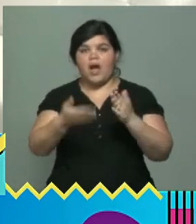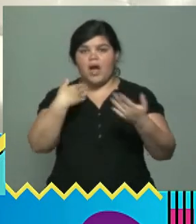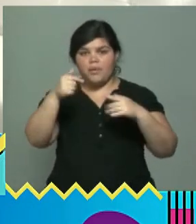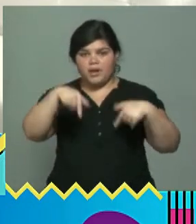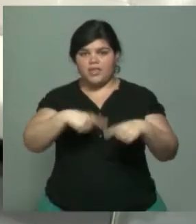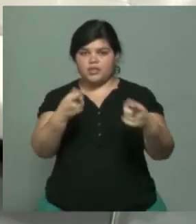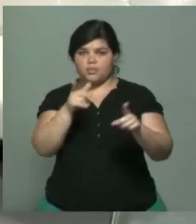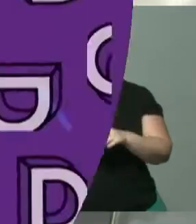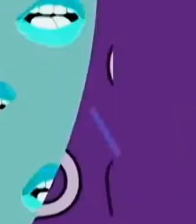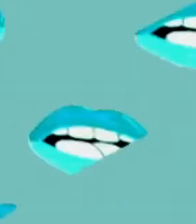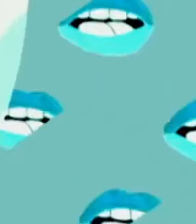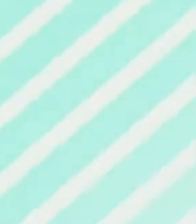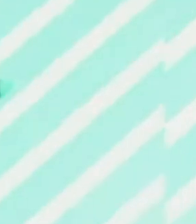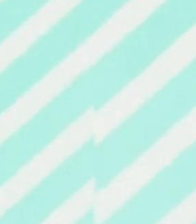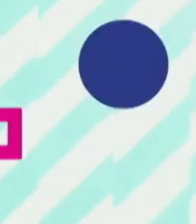Parecidos.